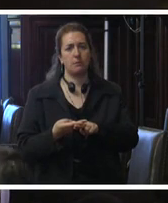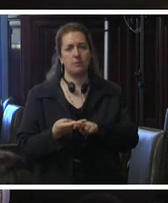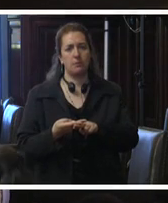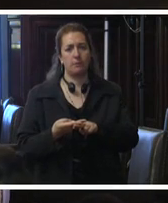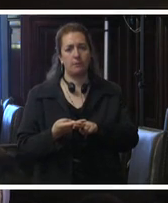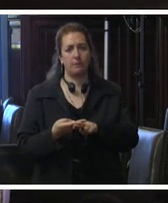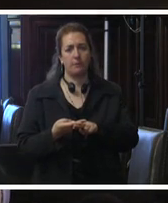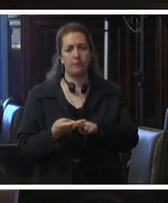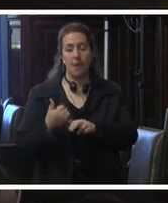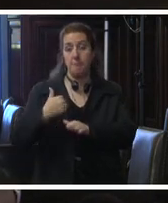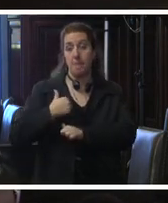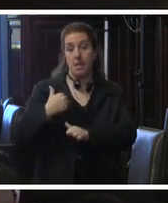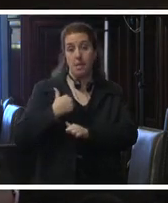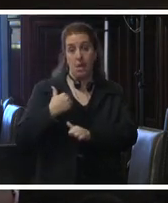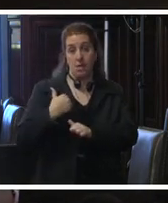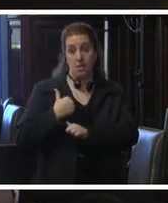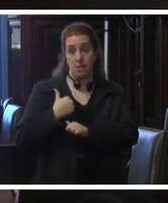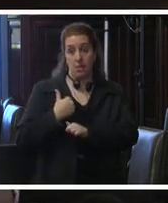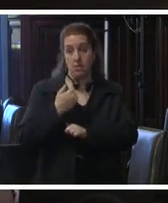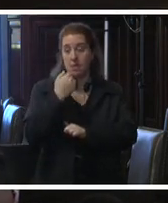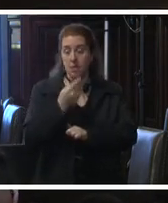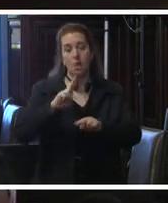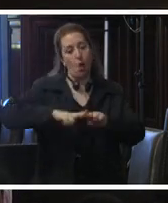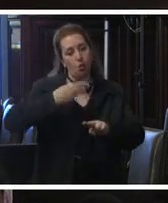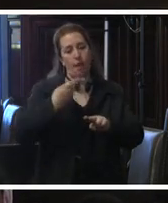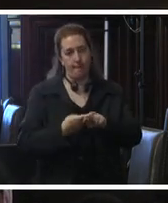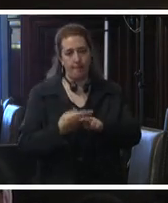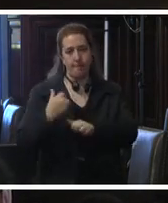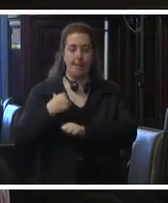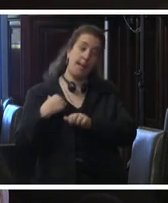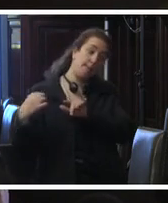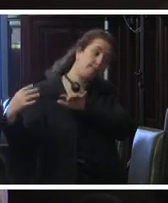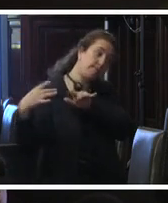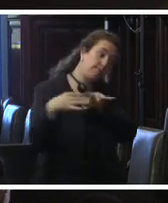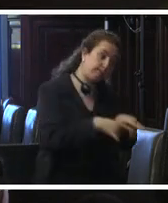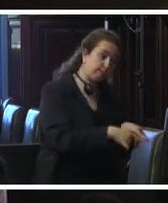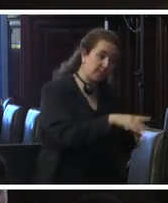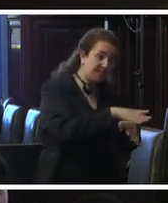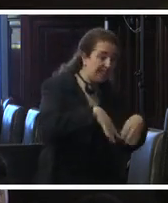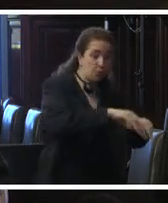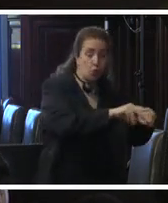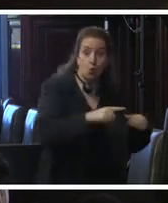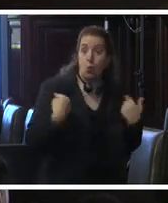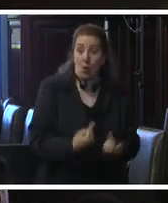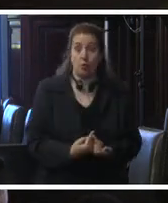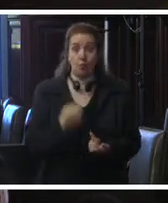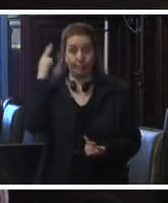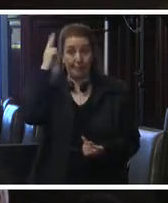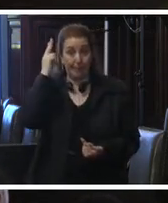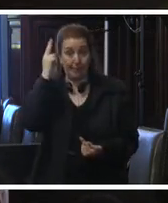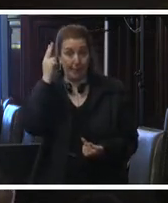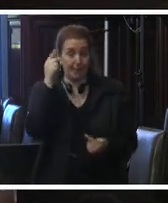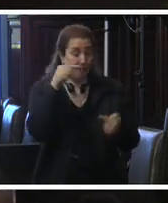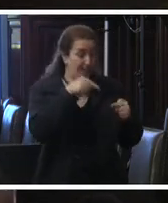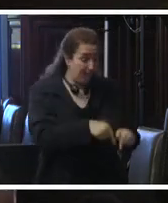los militares han ingresado al territorio shuar, en Tin, donde esa comunidad acogió